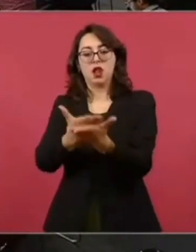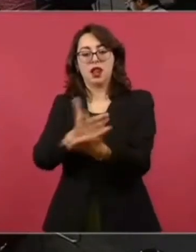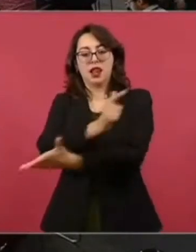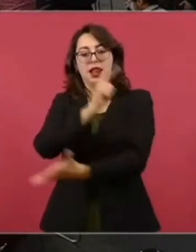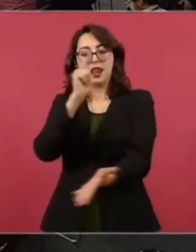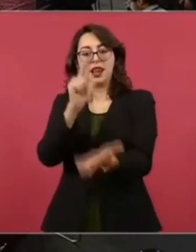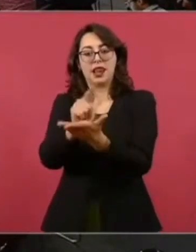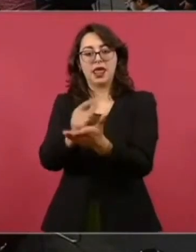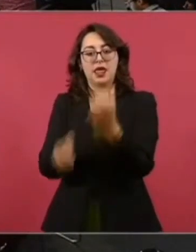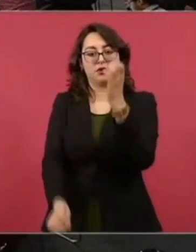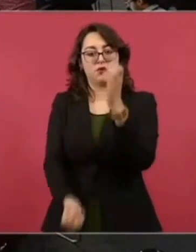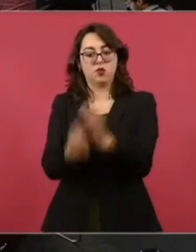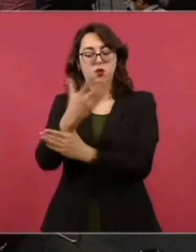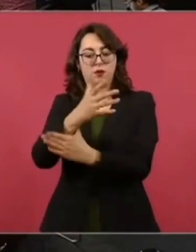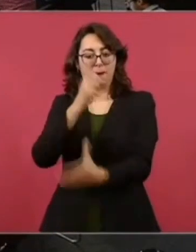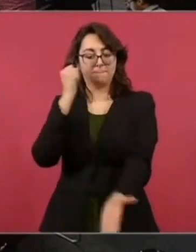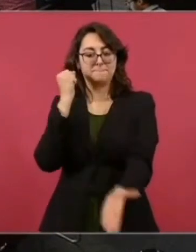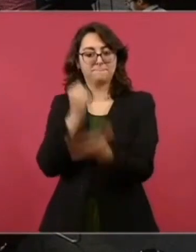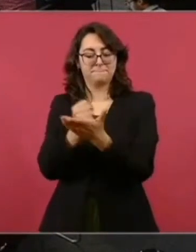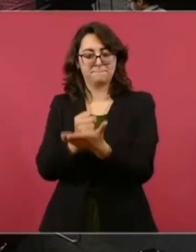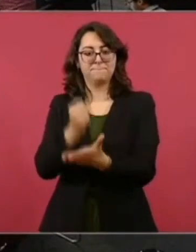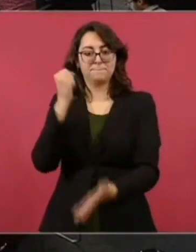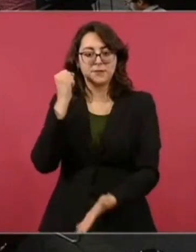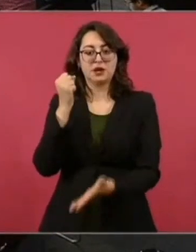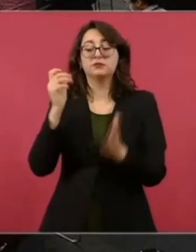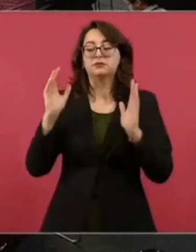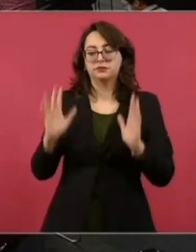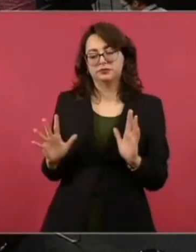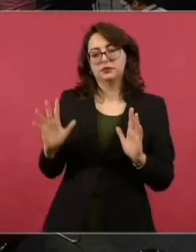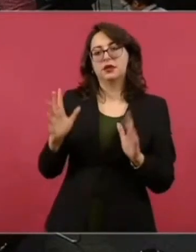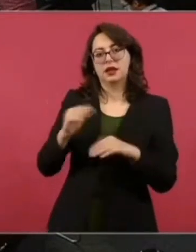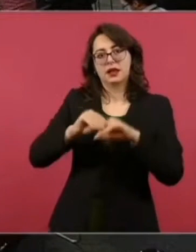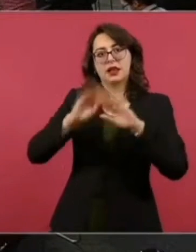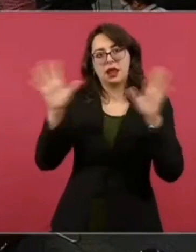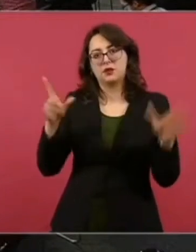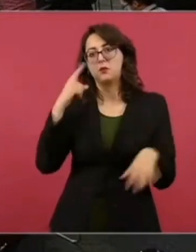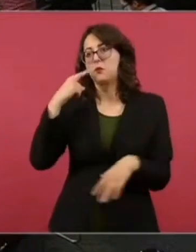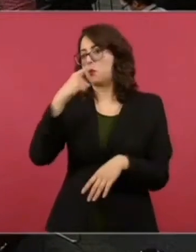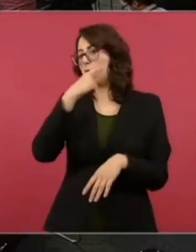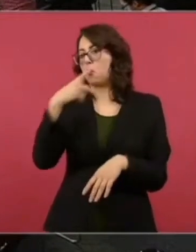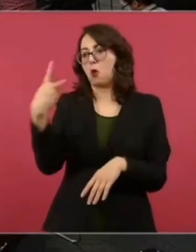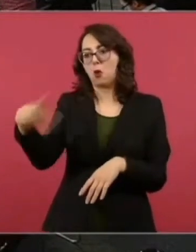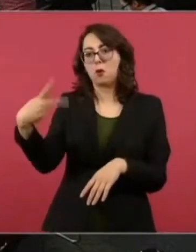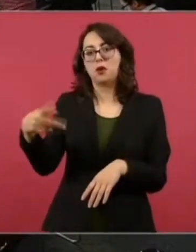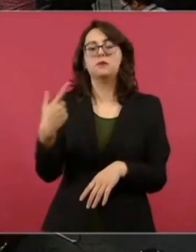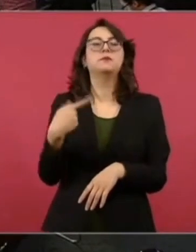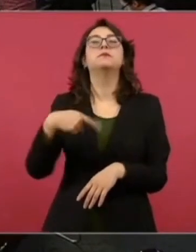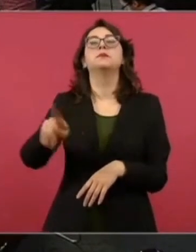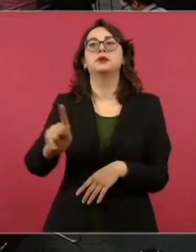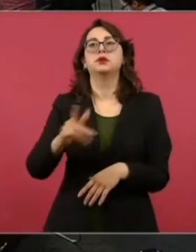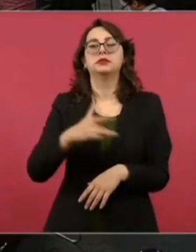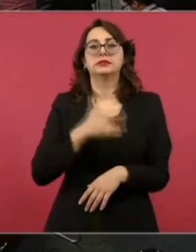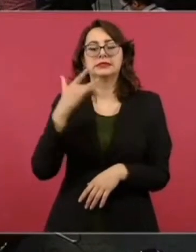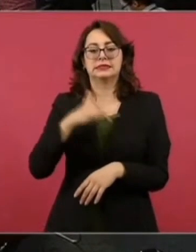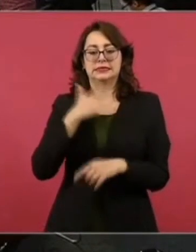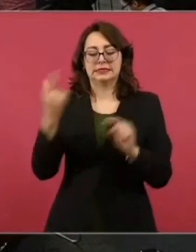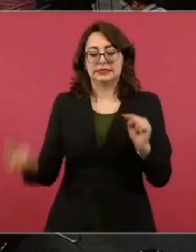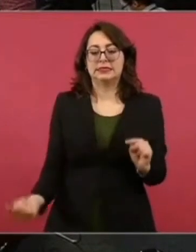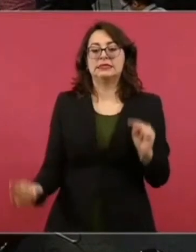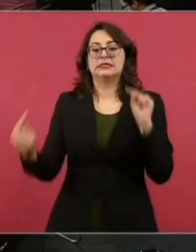esta ley y que se bueno que eventualmente lo decidan los del del Congreso Pero creo que es sensibilidad a través